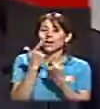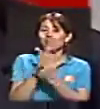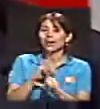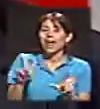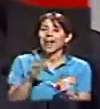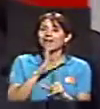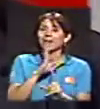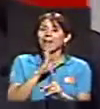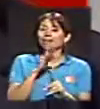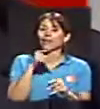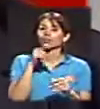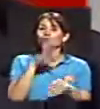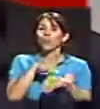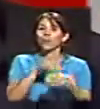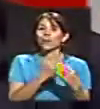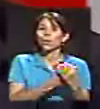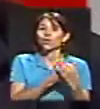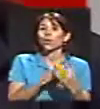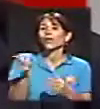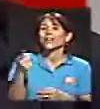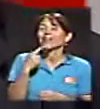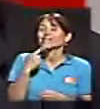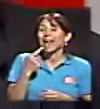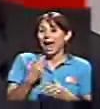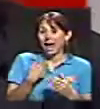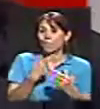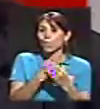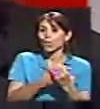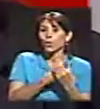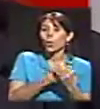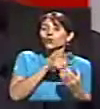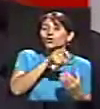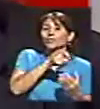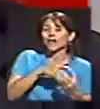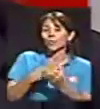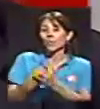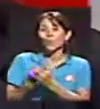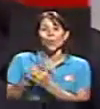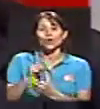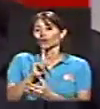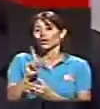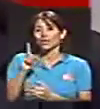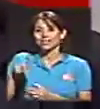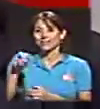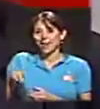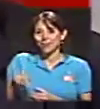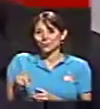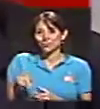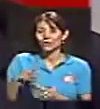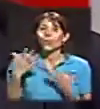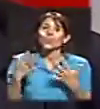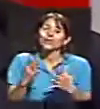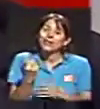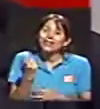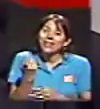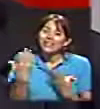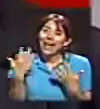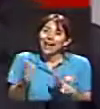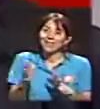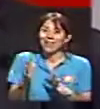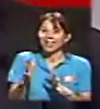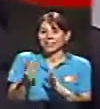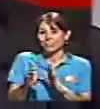que había monopolios necesarios e innecesarios. Lo que de repente le hizo falta, pues no está el desarrollo teórico todavía, es